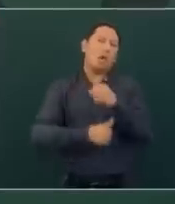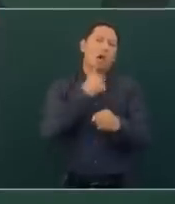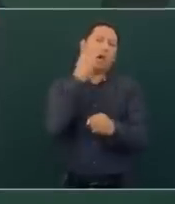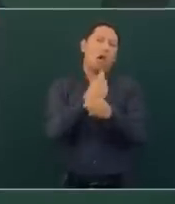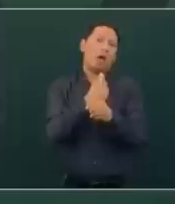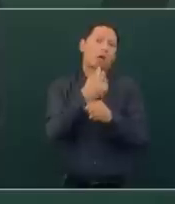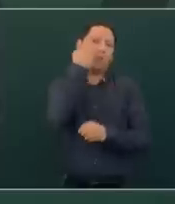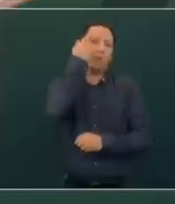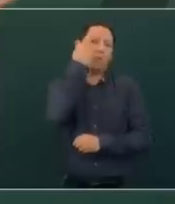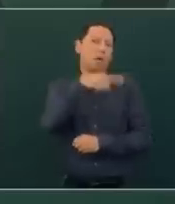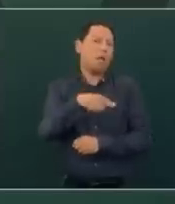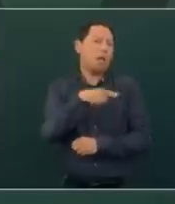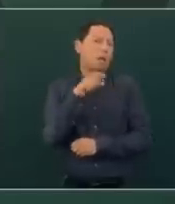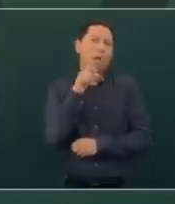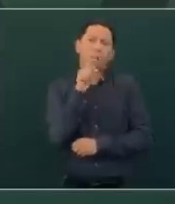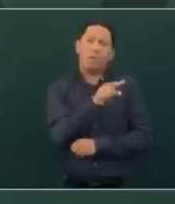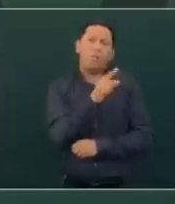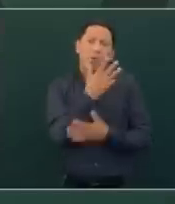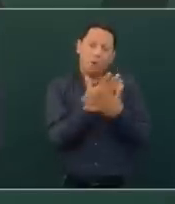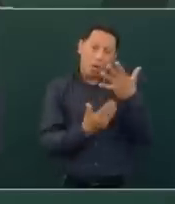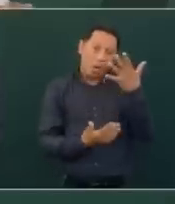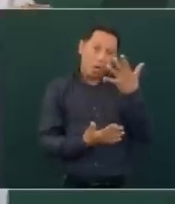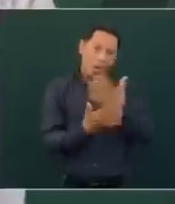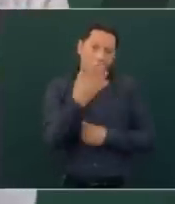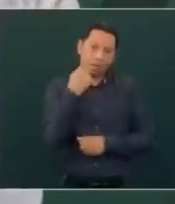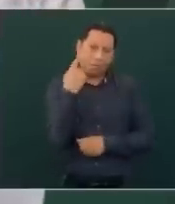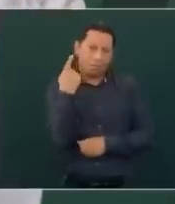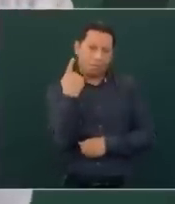llevar a la práctica ese enjuague,